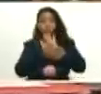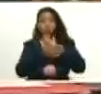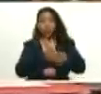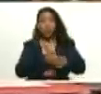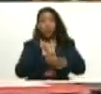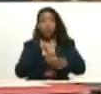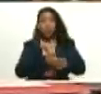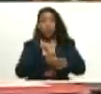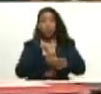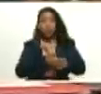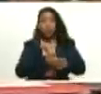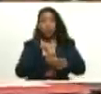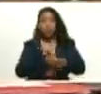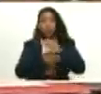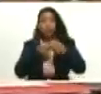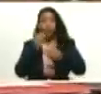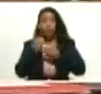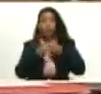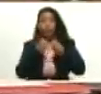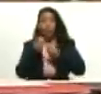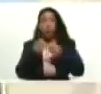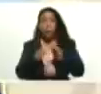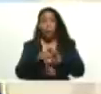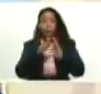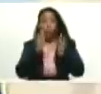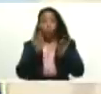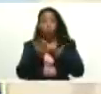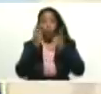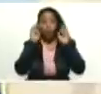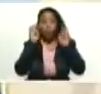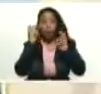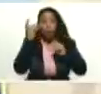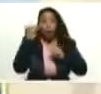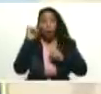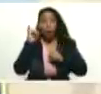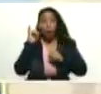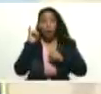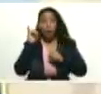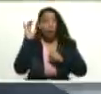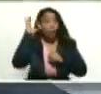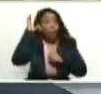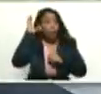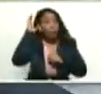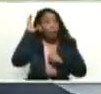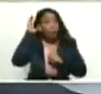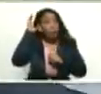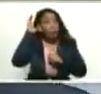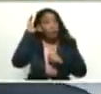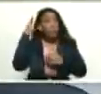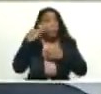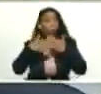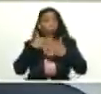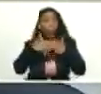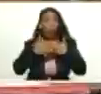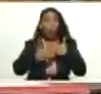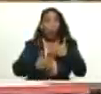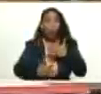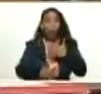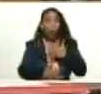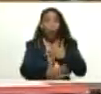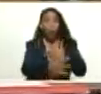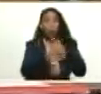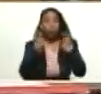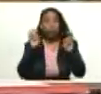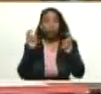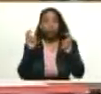la intersección global de todos estos temas, que haya una conciencia a medida que avanzamos en todos estos temas. Y eso es lo que quiere